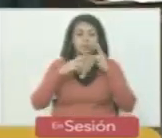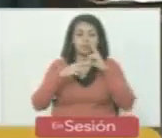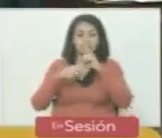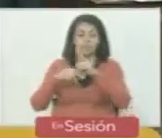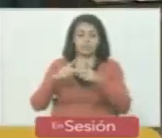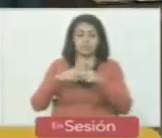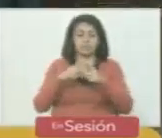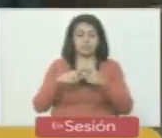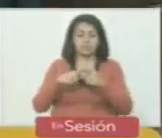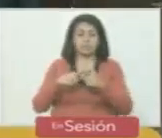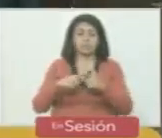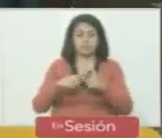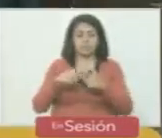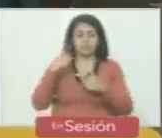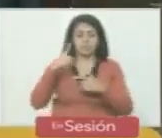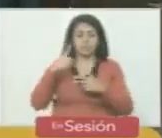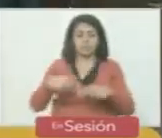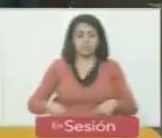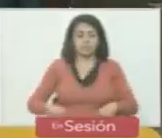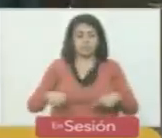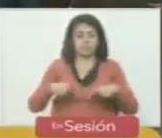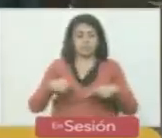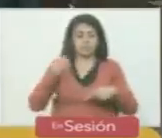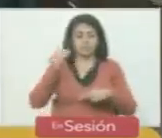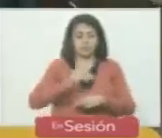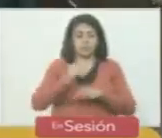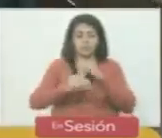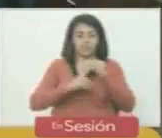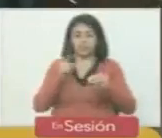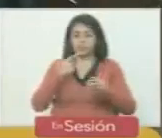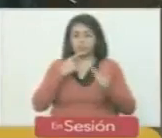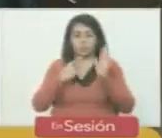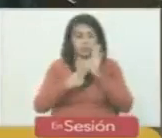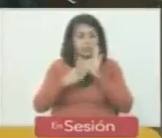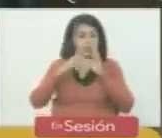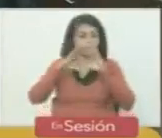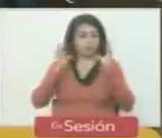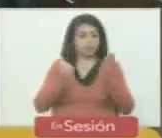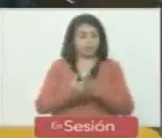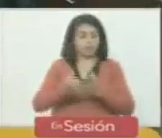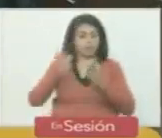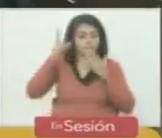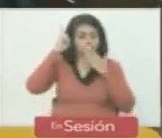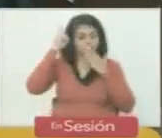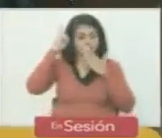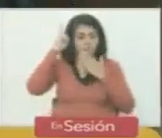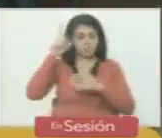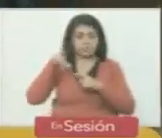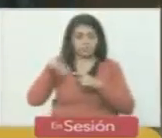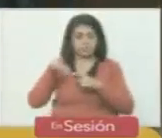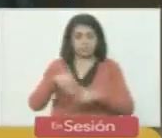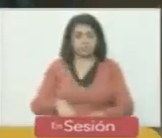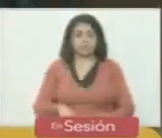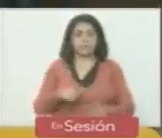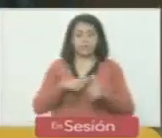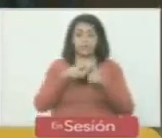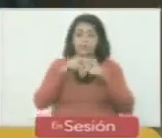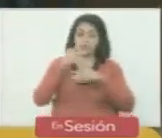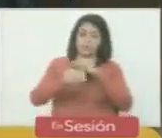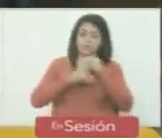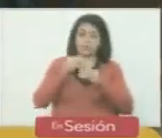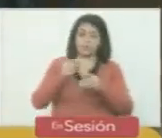ese estudio que los derechos humanos más violados en el mundo eran la de los pueblos indígenas. Entonces